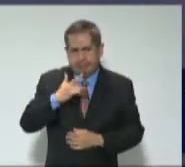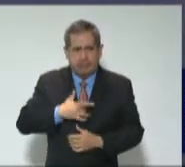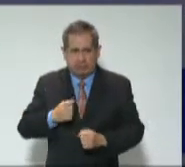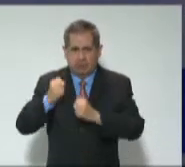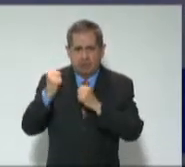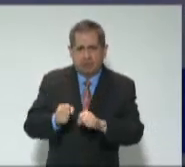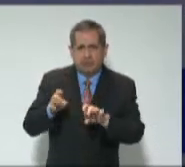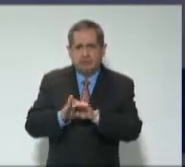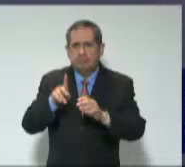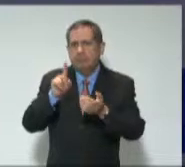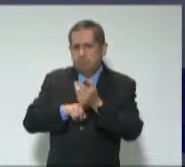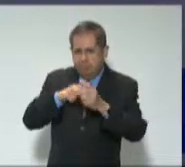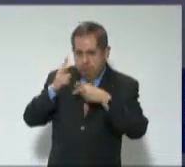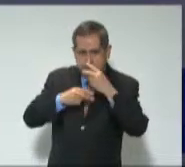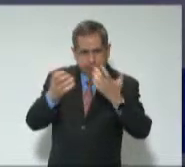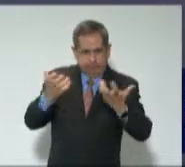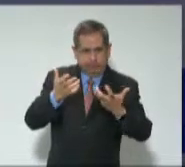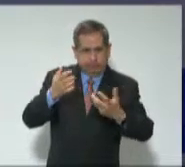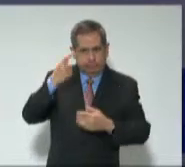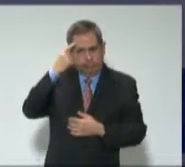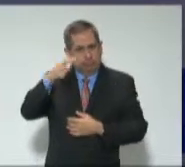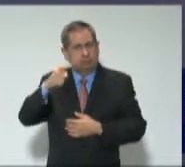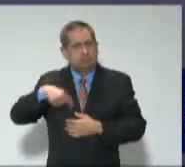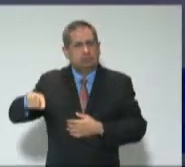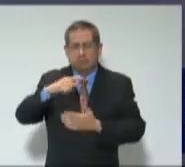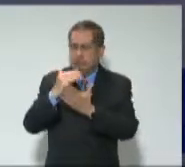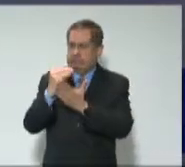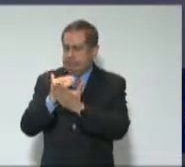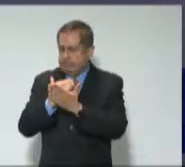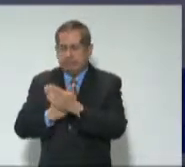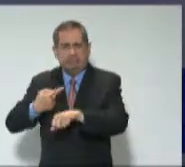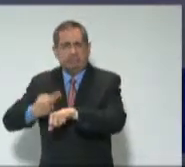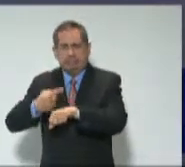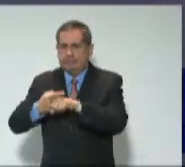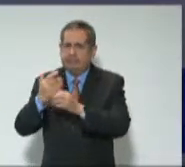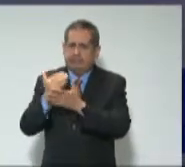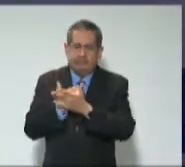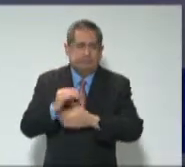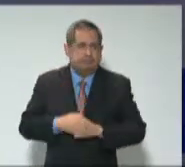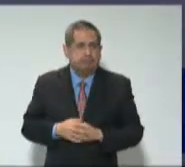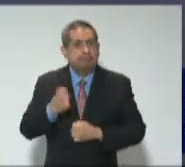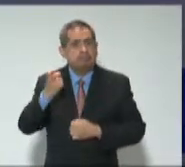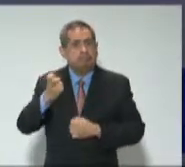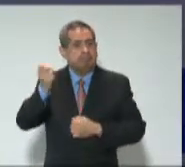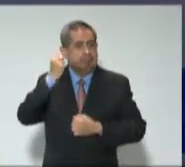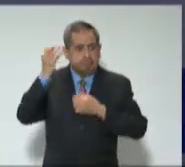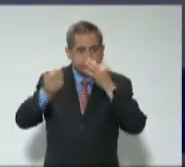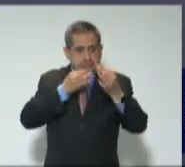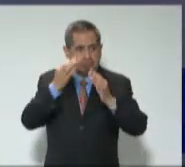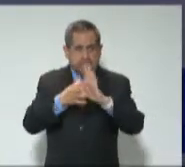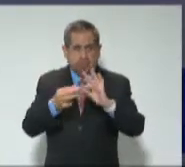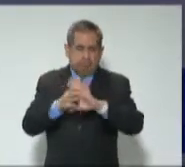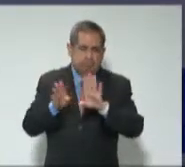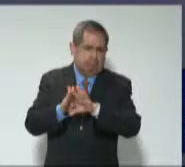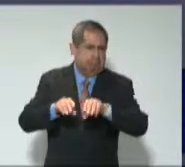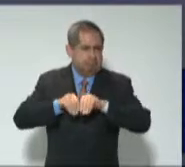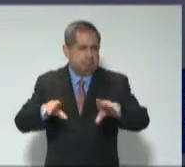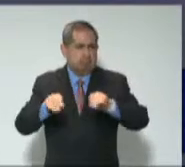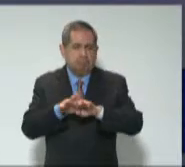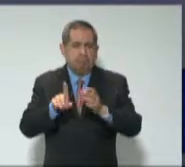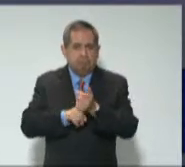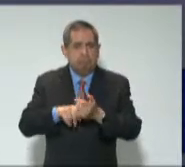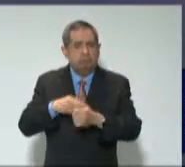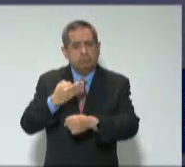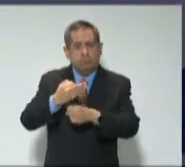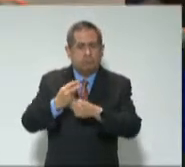acciones y tratamientos que reduzcan los riesgos de contagio este foro de reflexión cuyas actividades serán